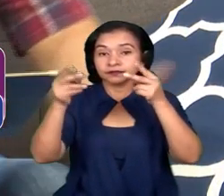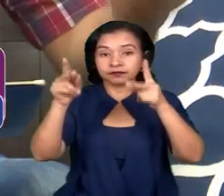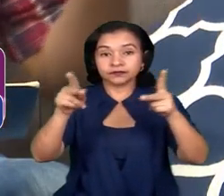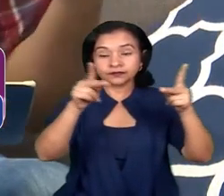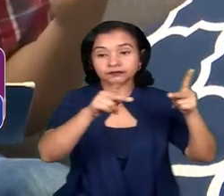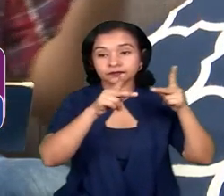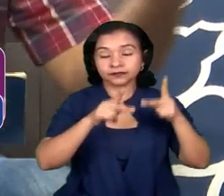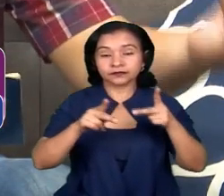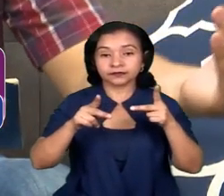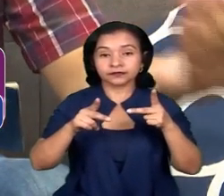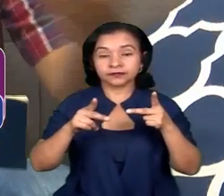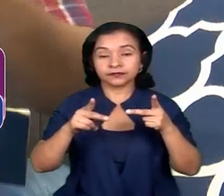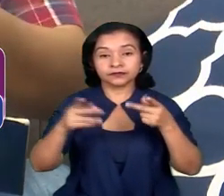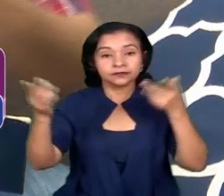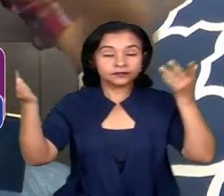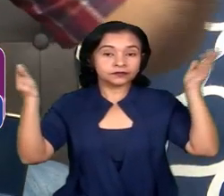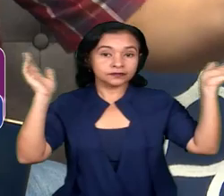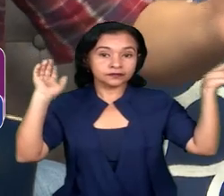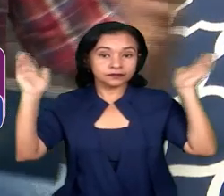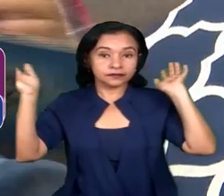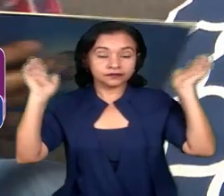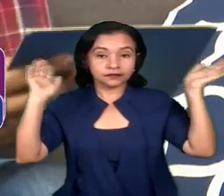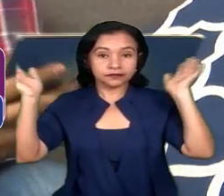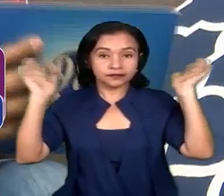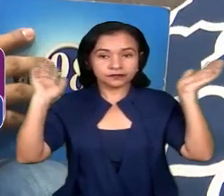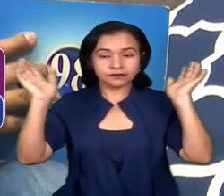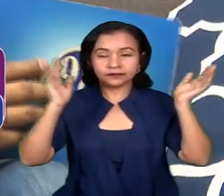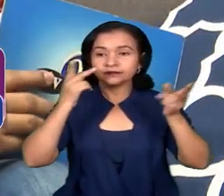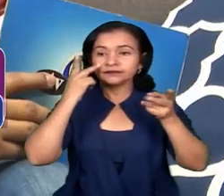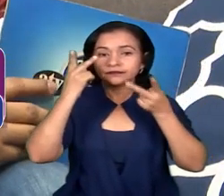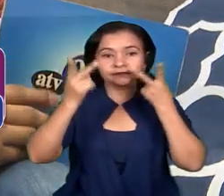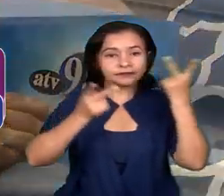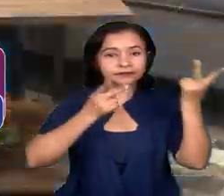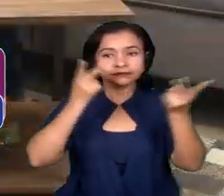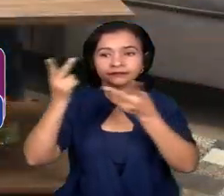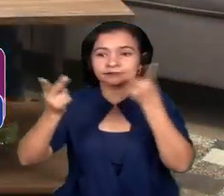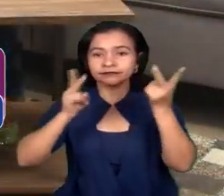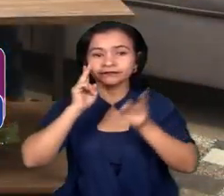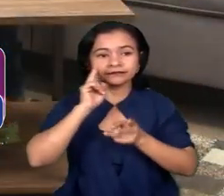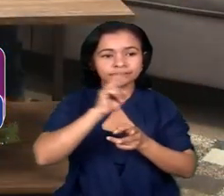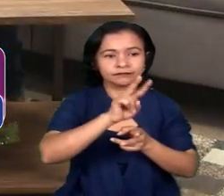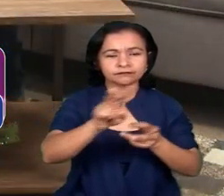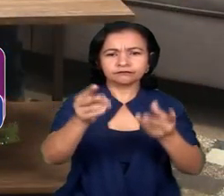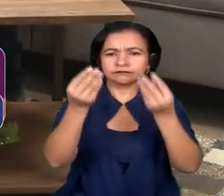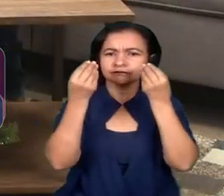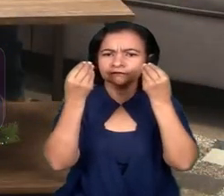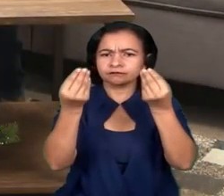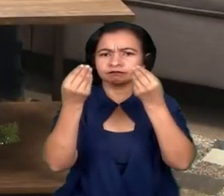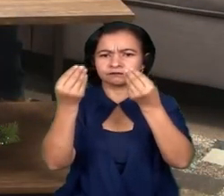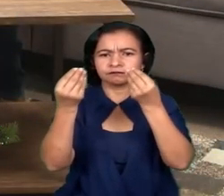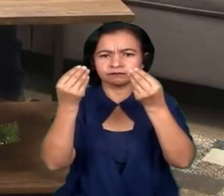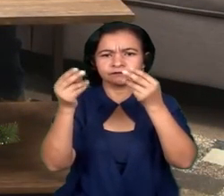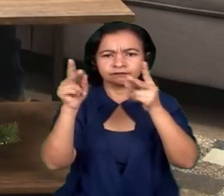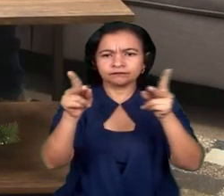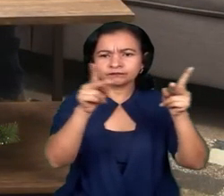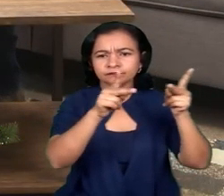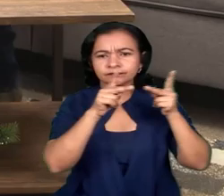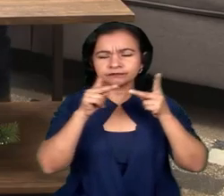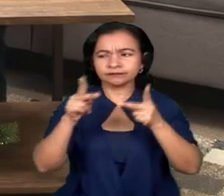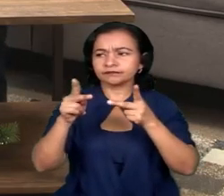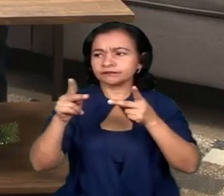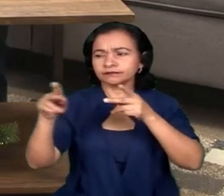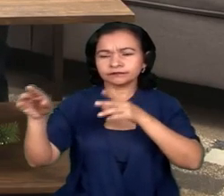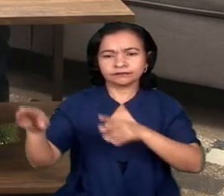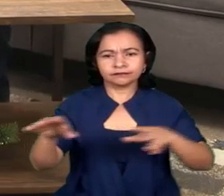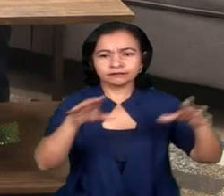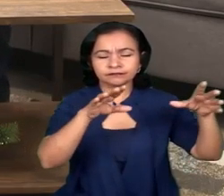Pero cuando uno fue a los mercados, nosotros tuvimos la oportunidad de dar cobertura de esos eventos, vimos llenos los mercados, vimos la unidad entre los